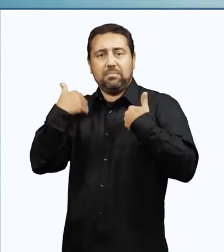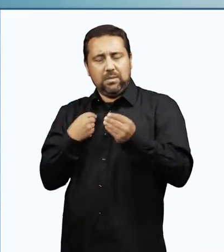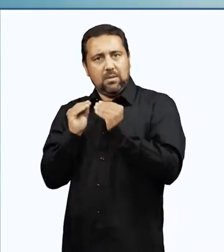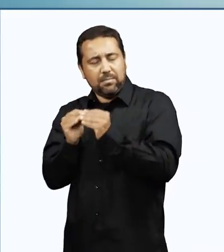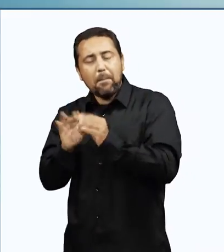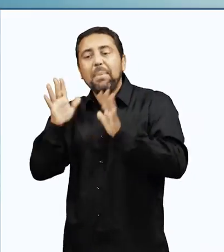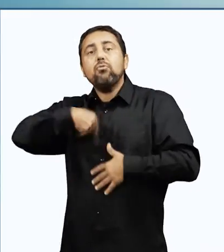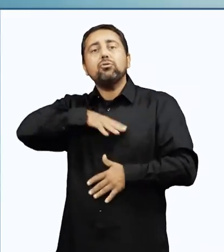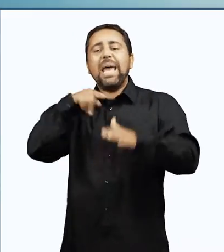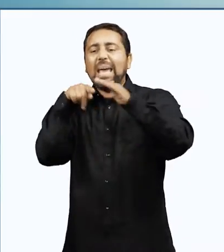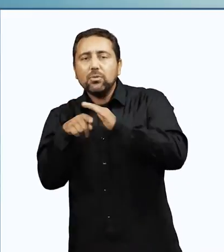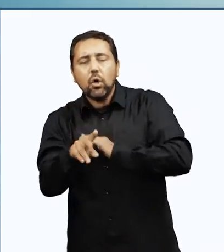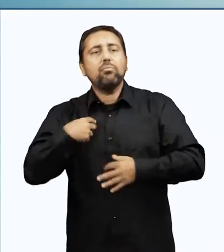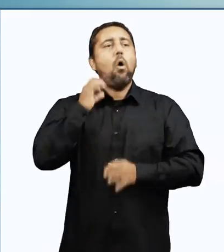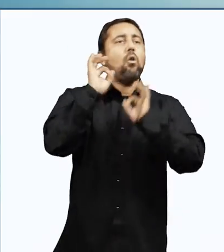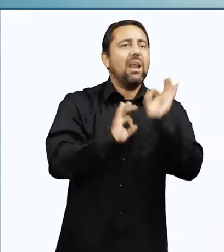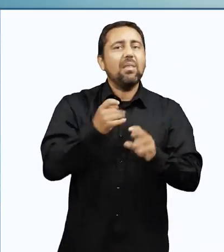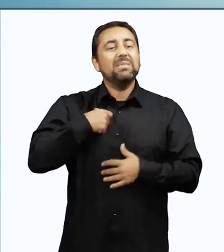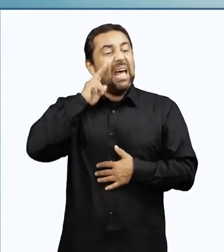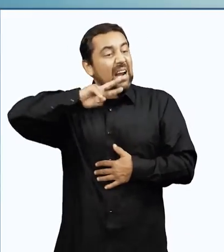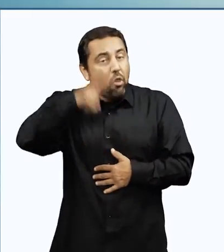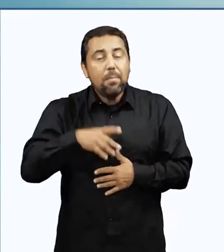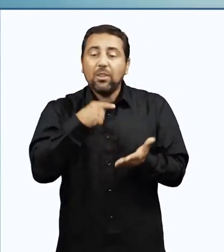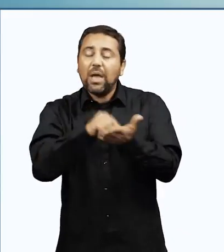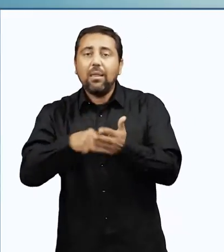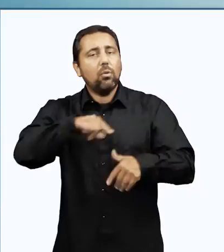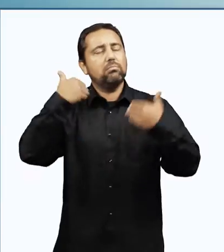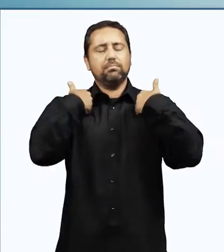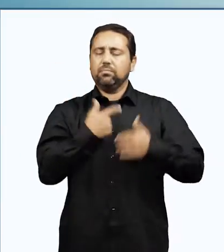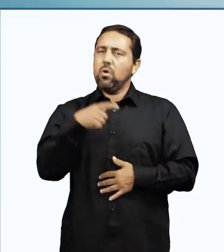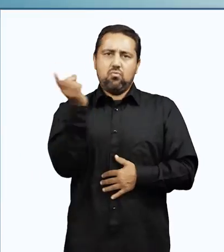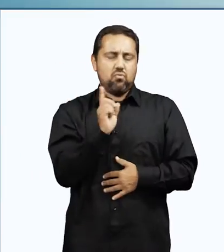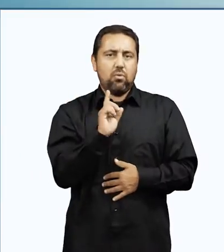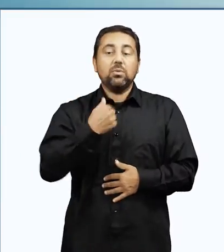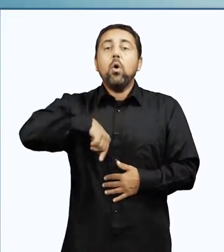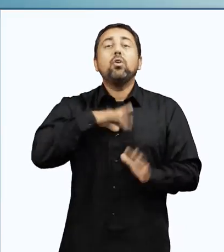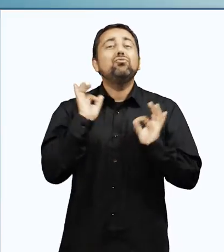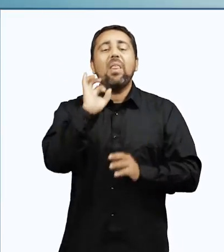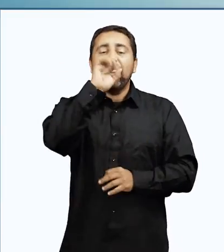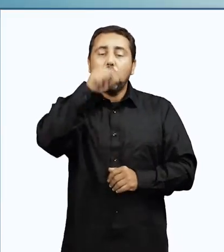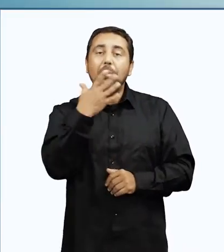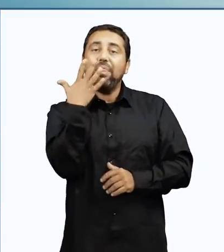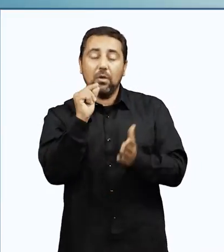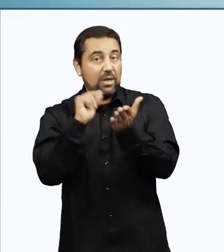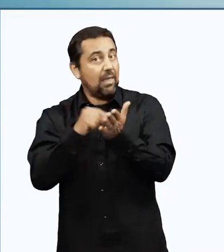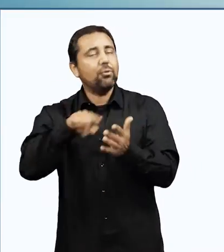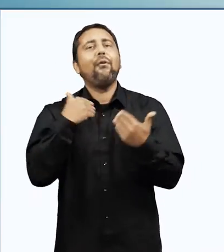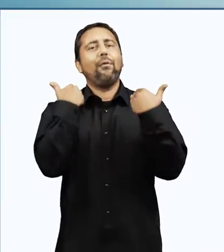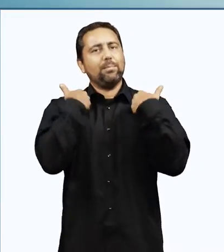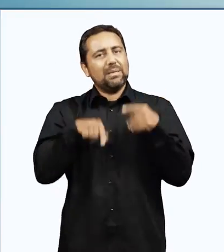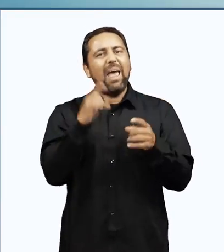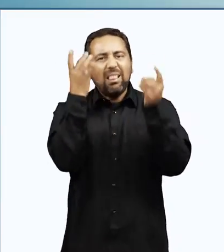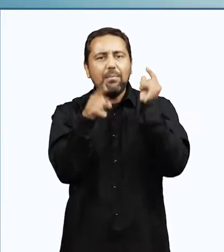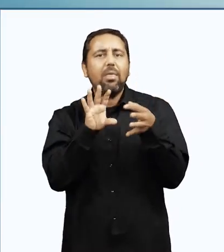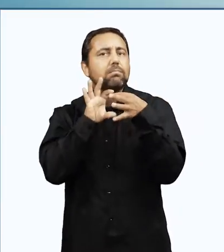discapacidad por lo que no somos el servicio que gestiona y organiza el reconocimiento académico de créditos únicamente somos responsables